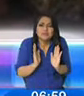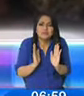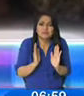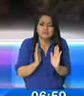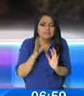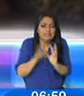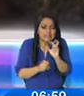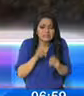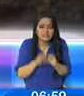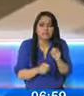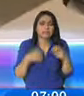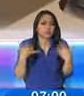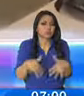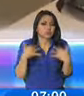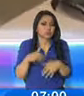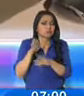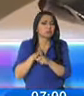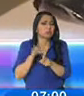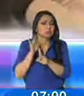ya